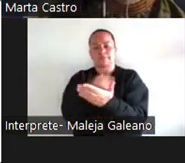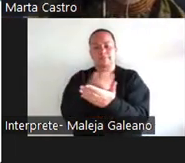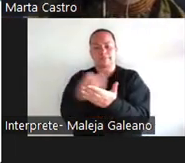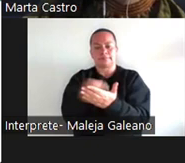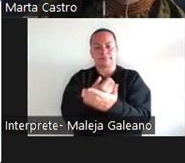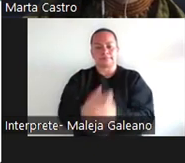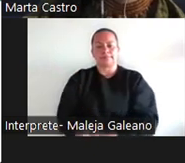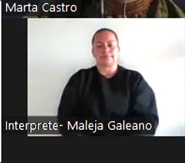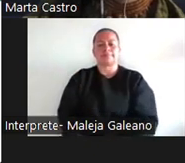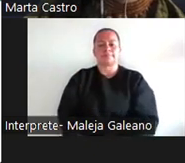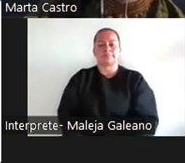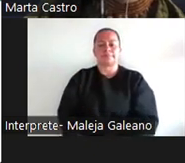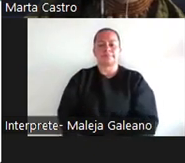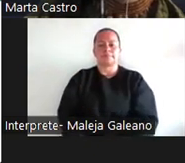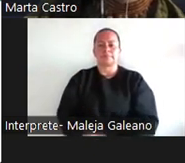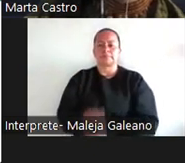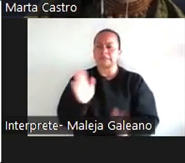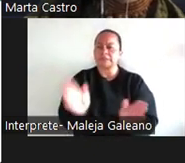ha